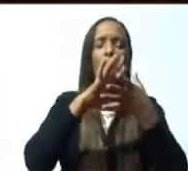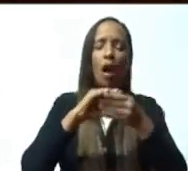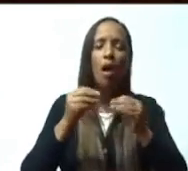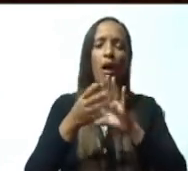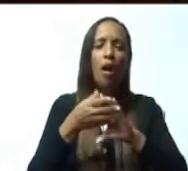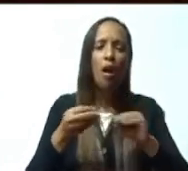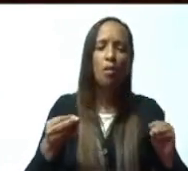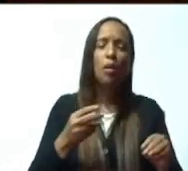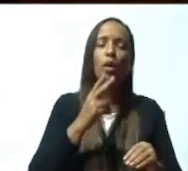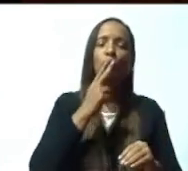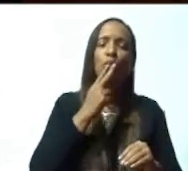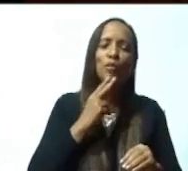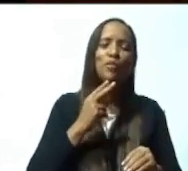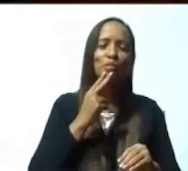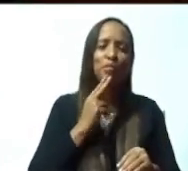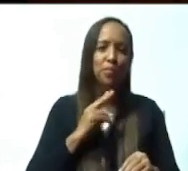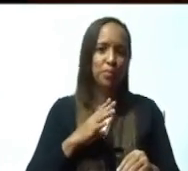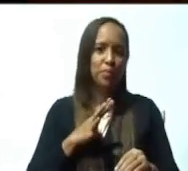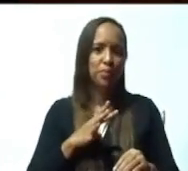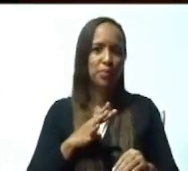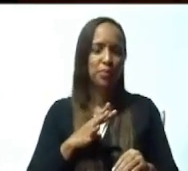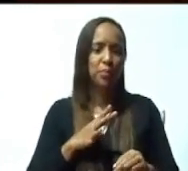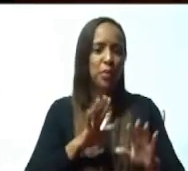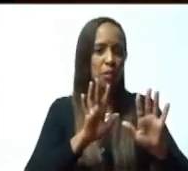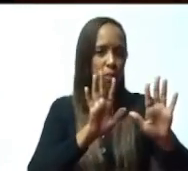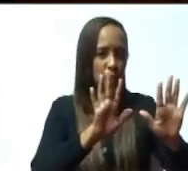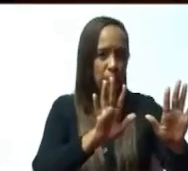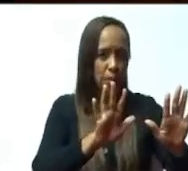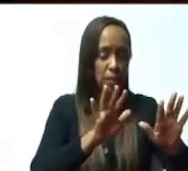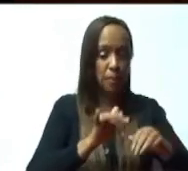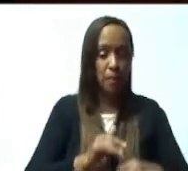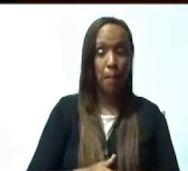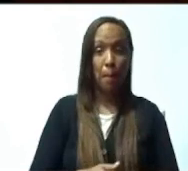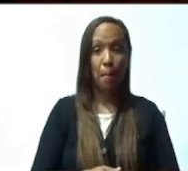pero nosotros tendríamos que ponernos las faldas y los pantalones